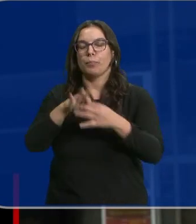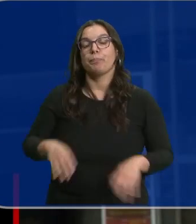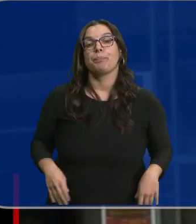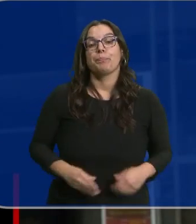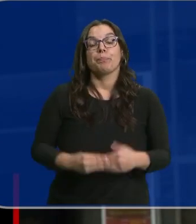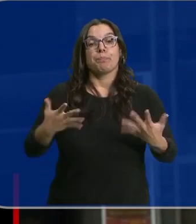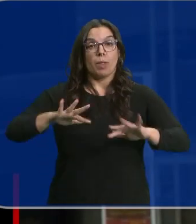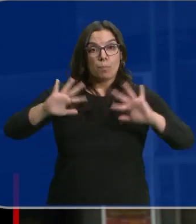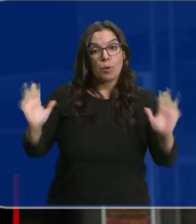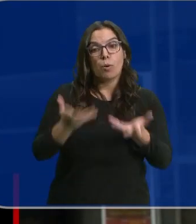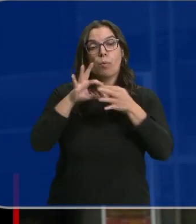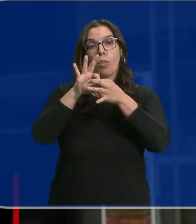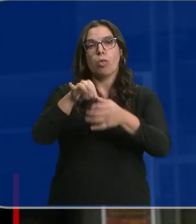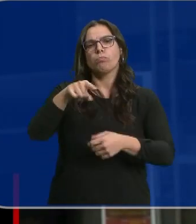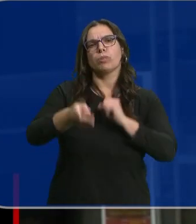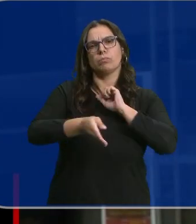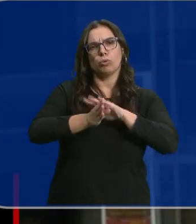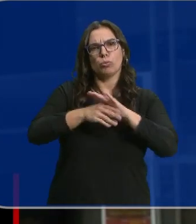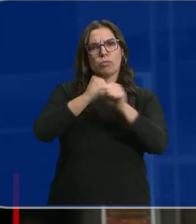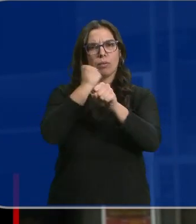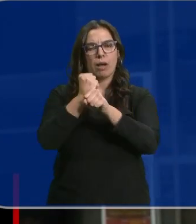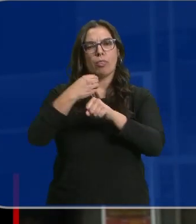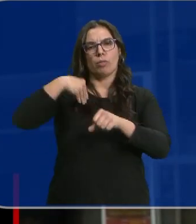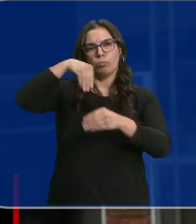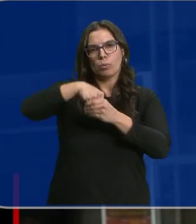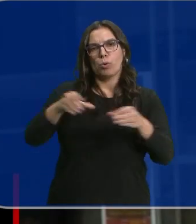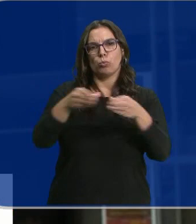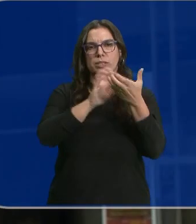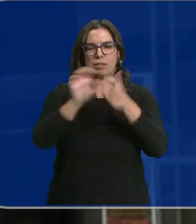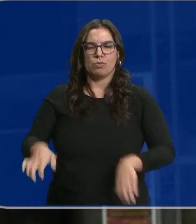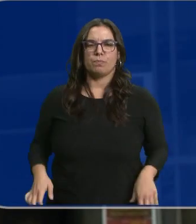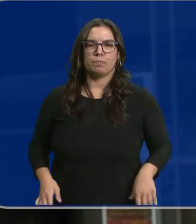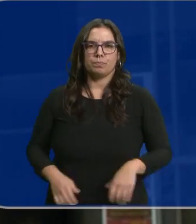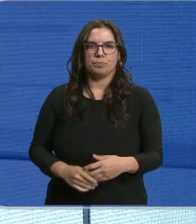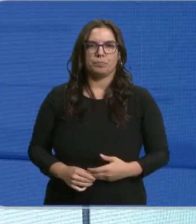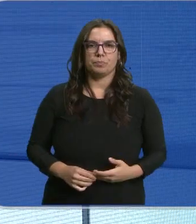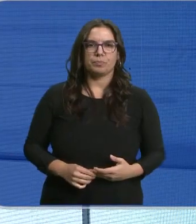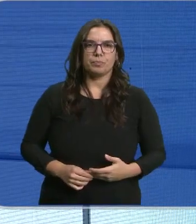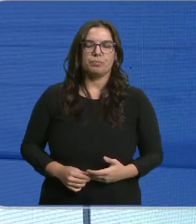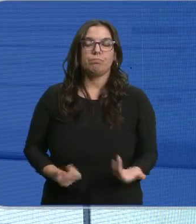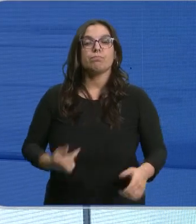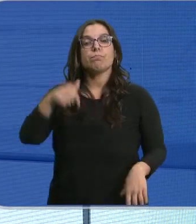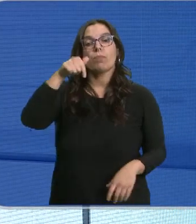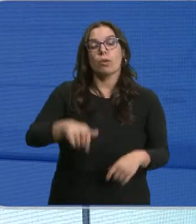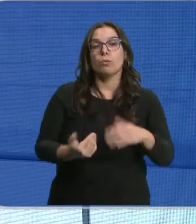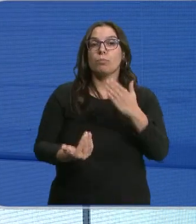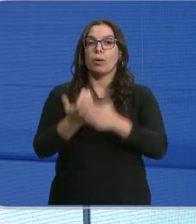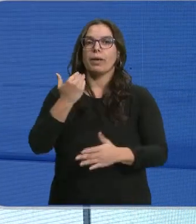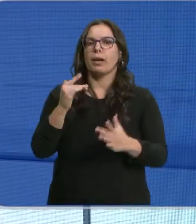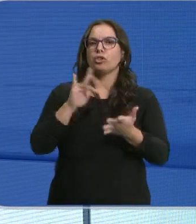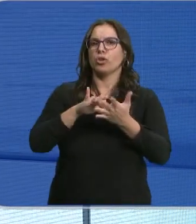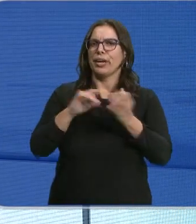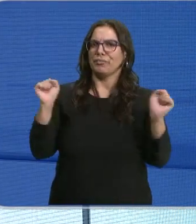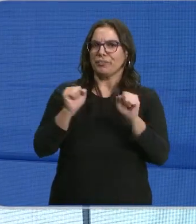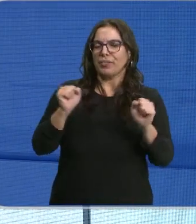esta línea de promoción se va a seguir trabajando desde la Junta de Castilla y León. Hoy nos hemos levantado con ambiente